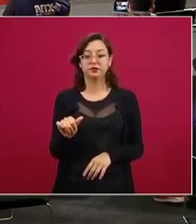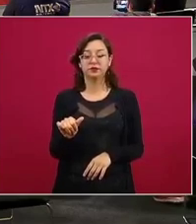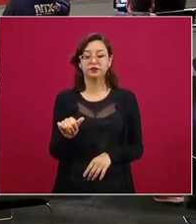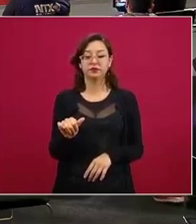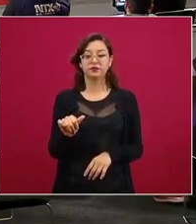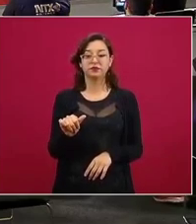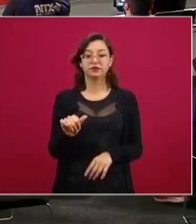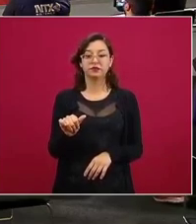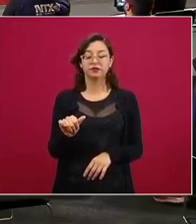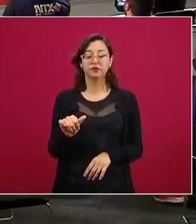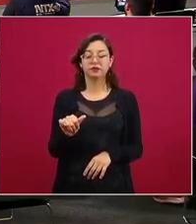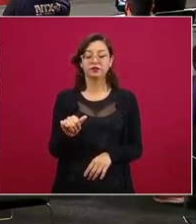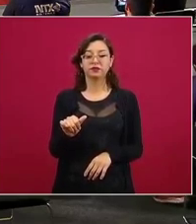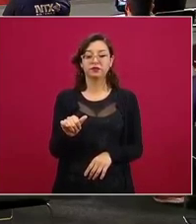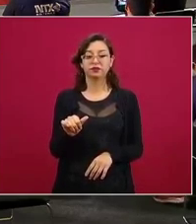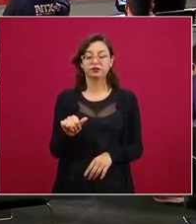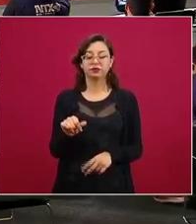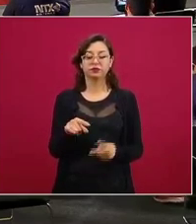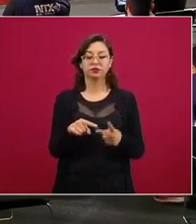vamos a escuchar